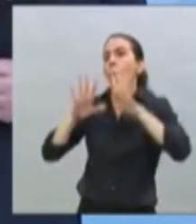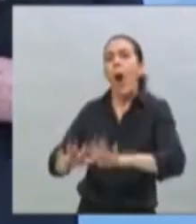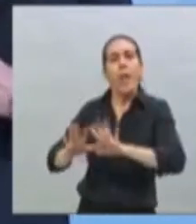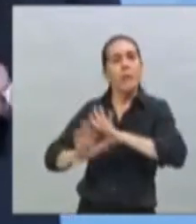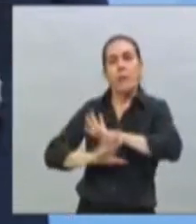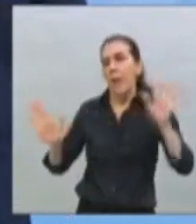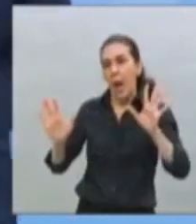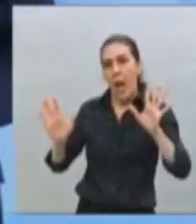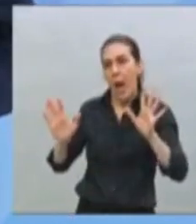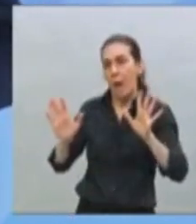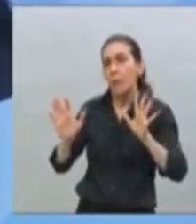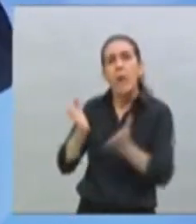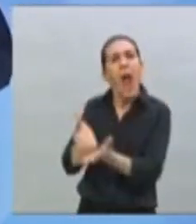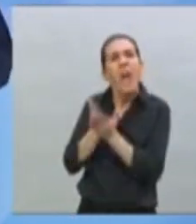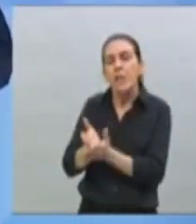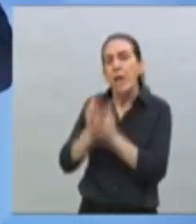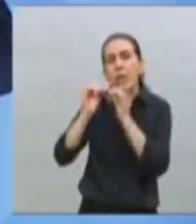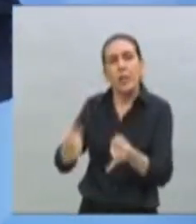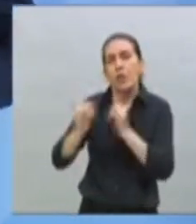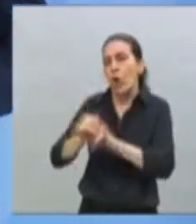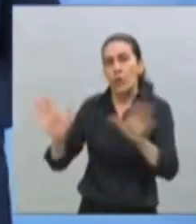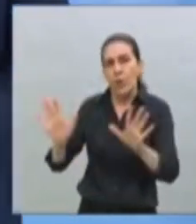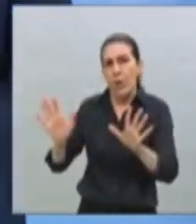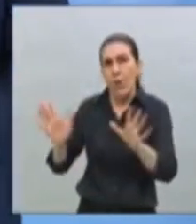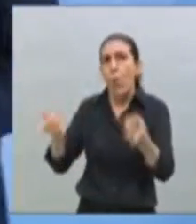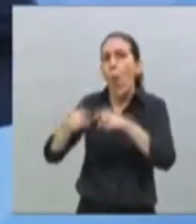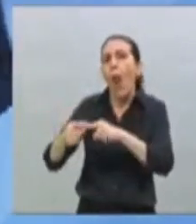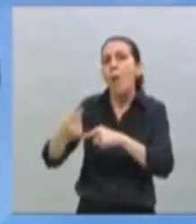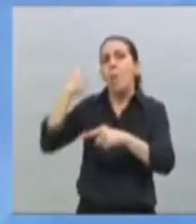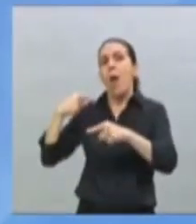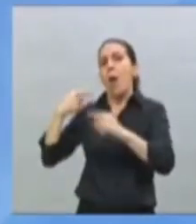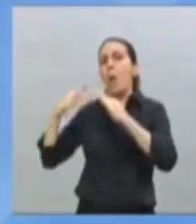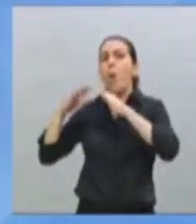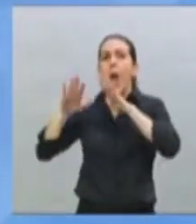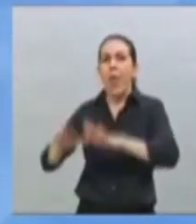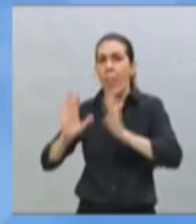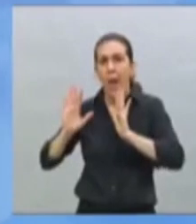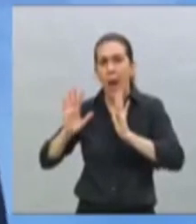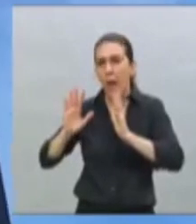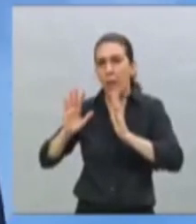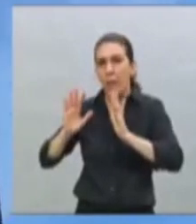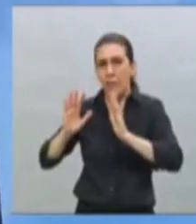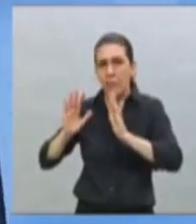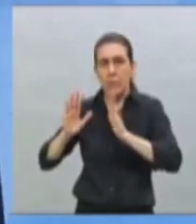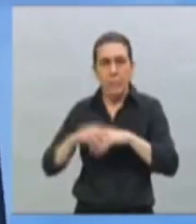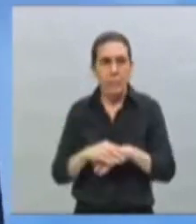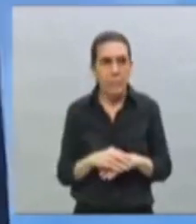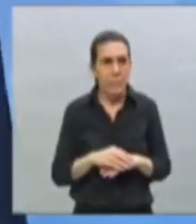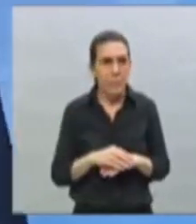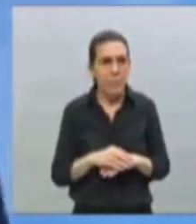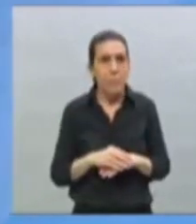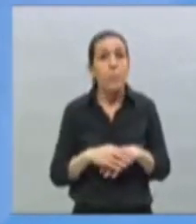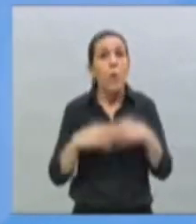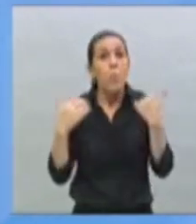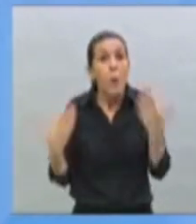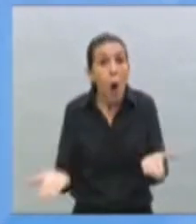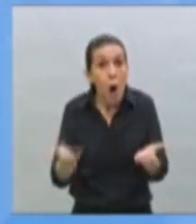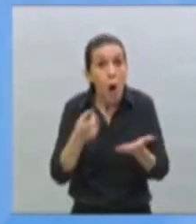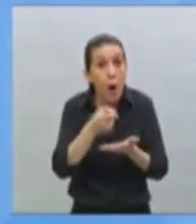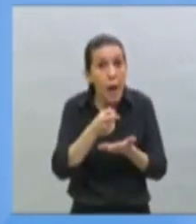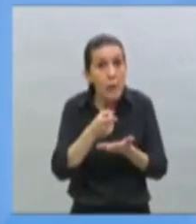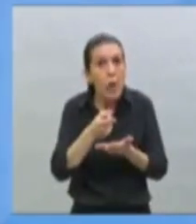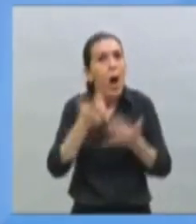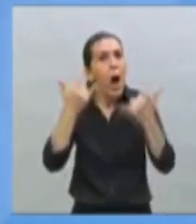que se vuelva al periodo previo de la cuarentena administrada. Por eso, hay